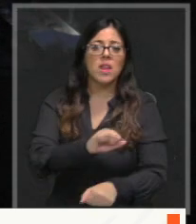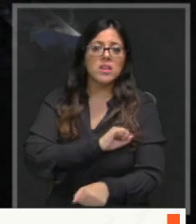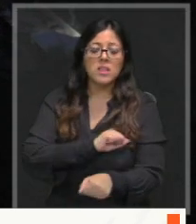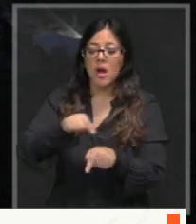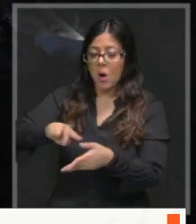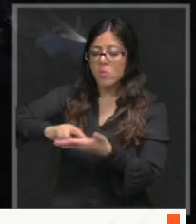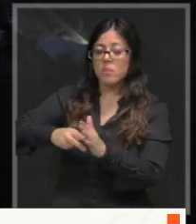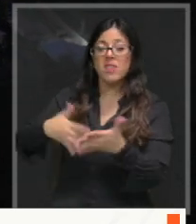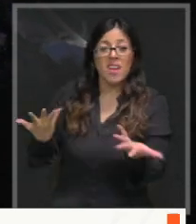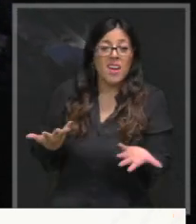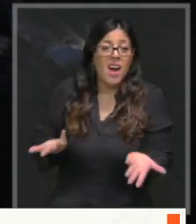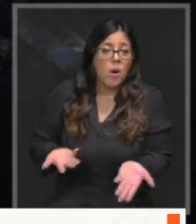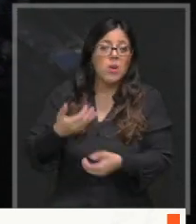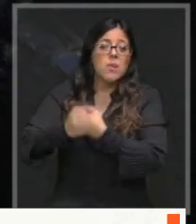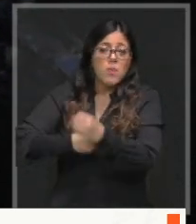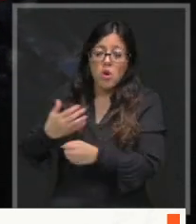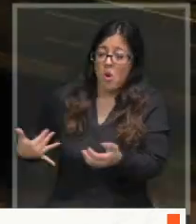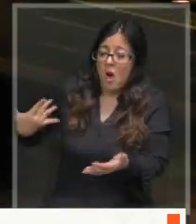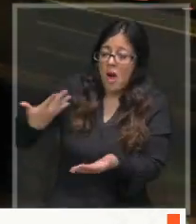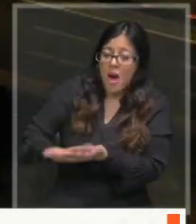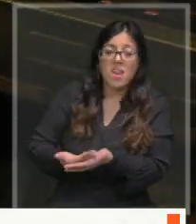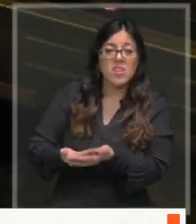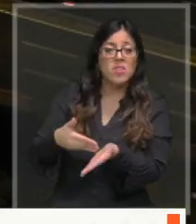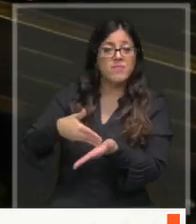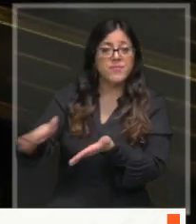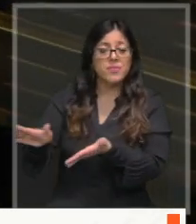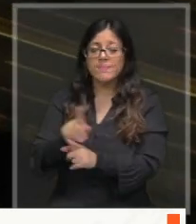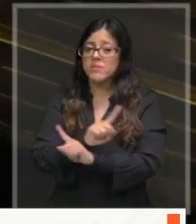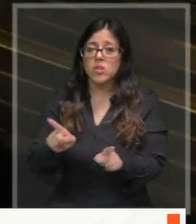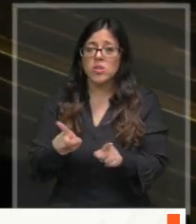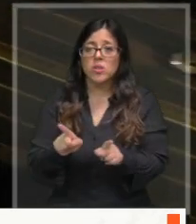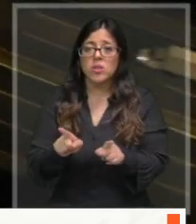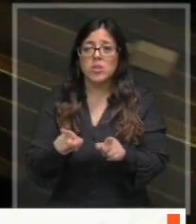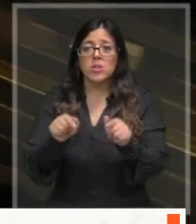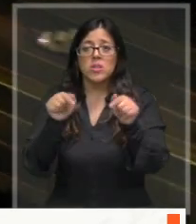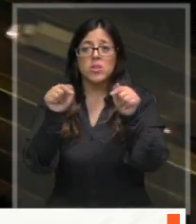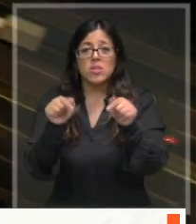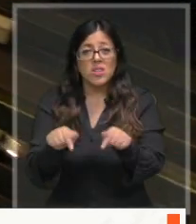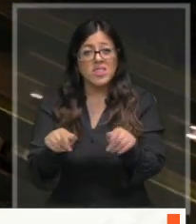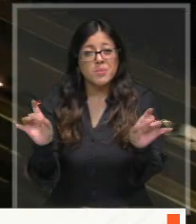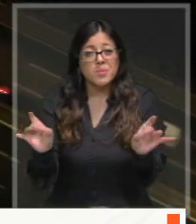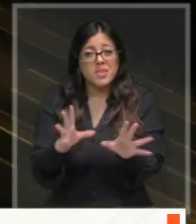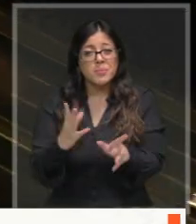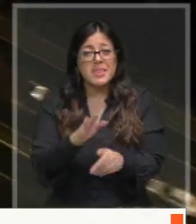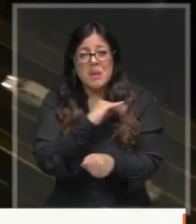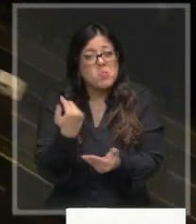que pesa los años no se erradica. Una tragedia será el punto de inflexión.